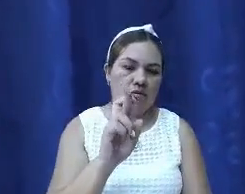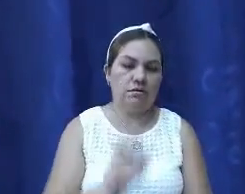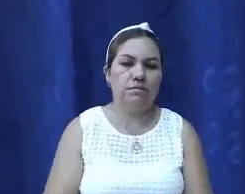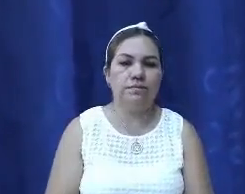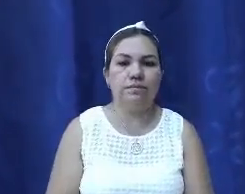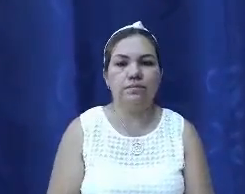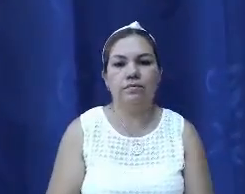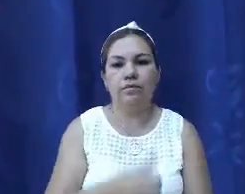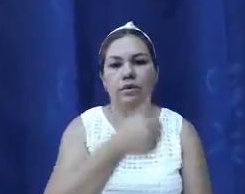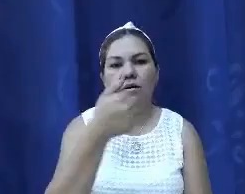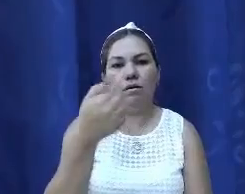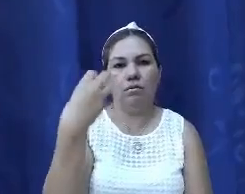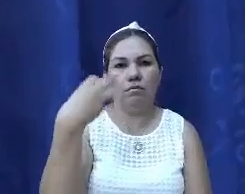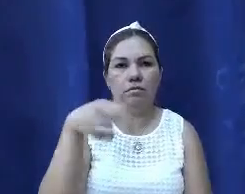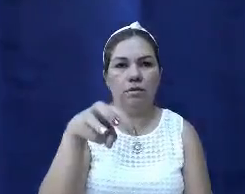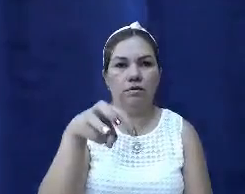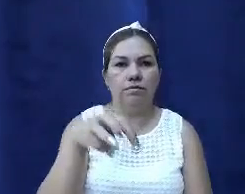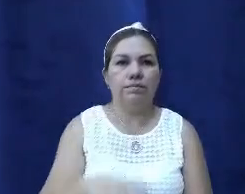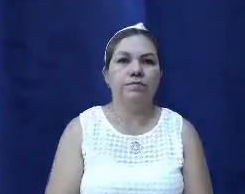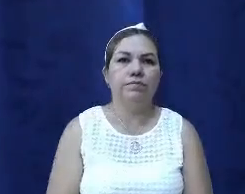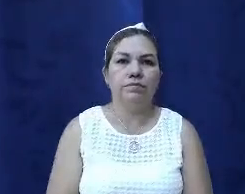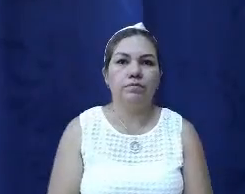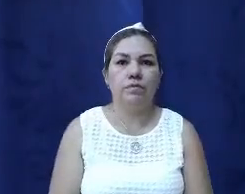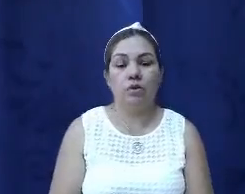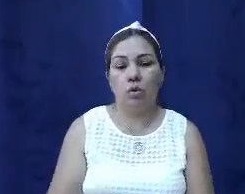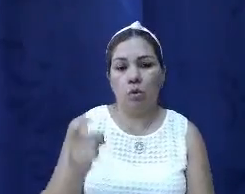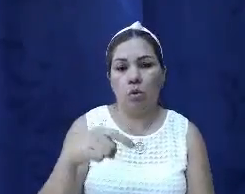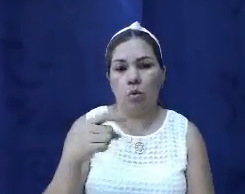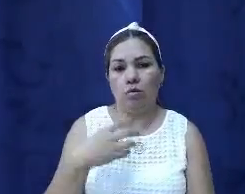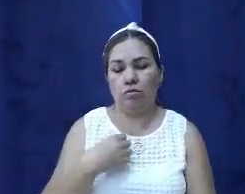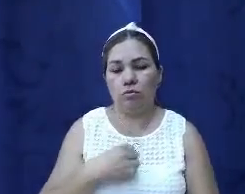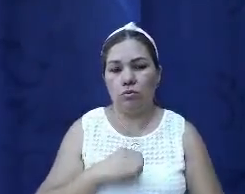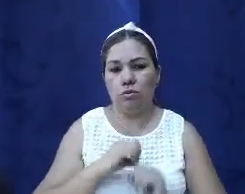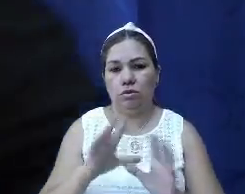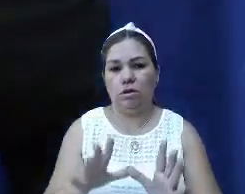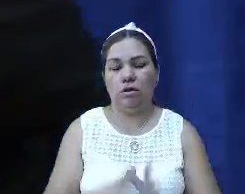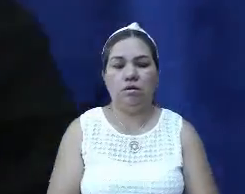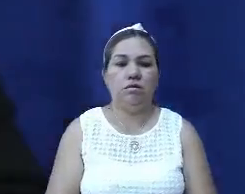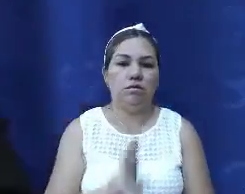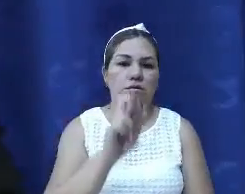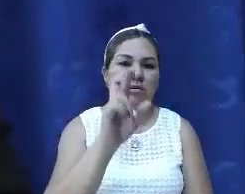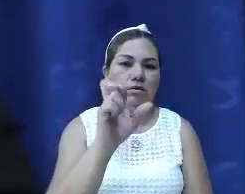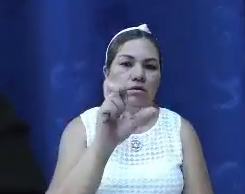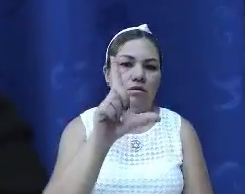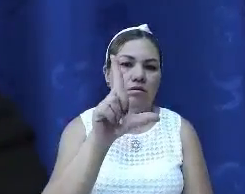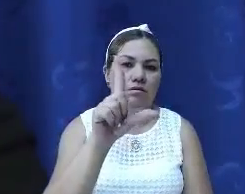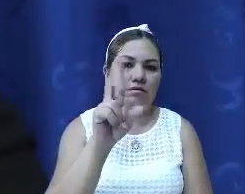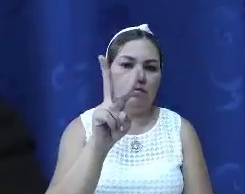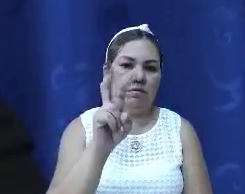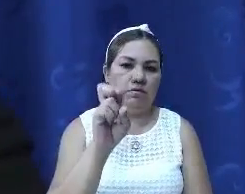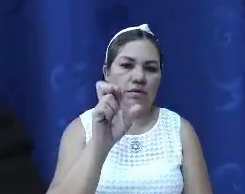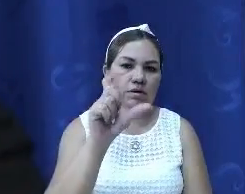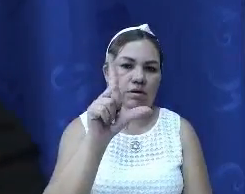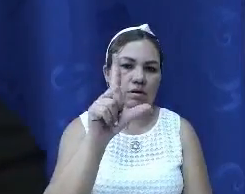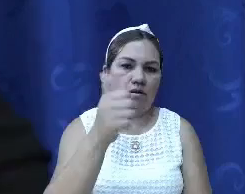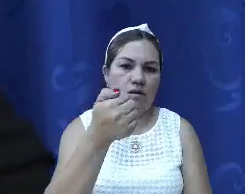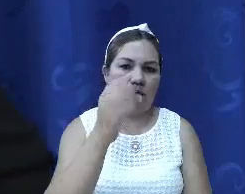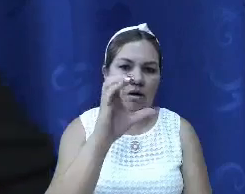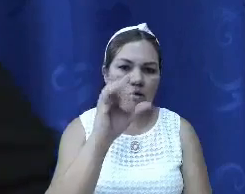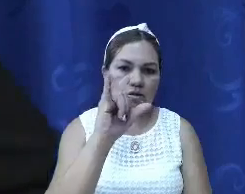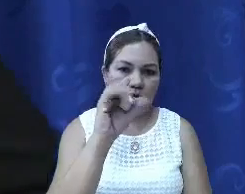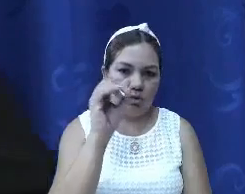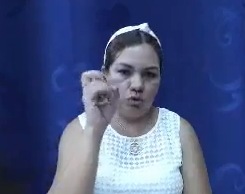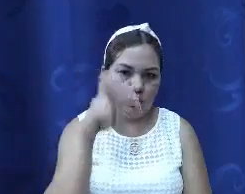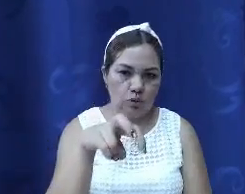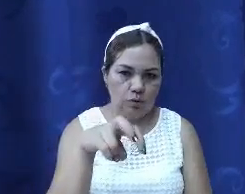Amén. Óigame, que le voy a soltar revelación de alto vuelo. En esta casa no comemos leche con